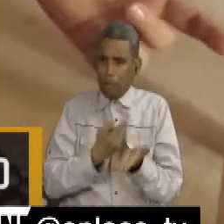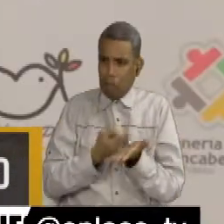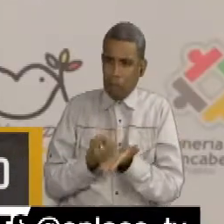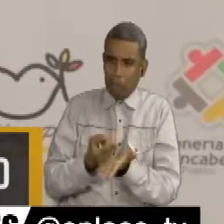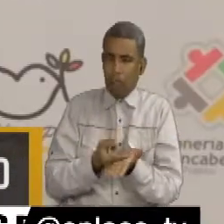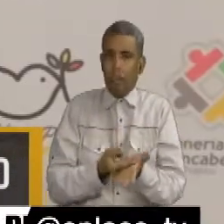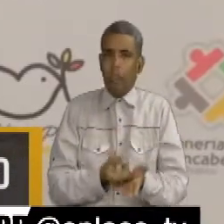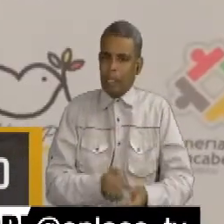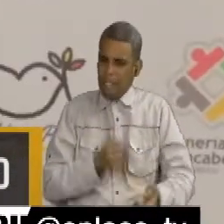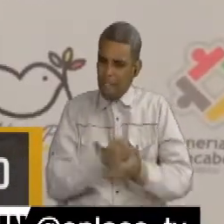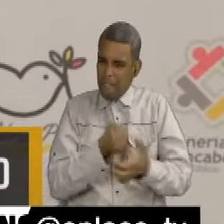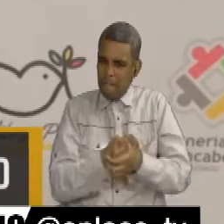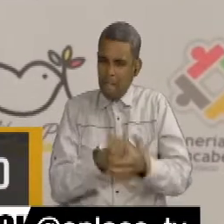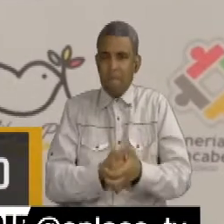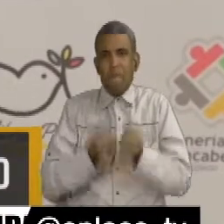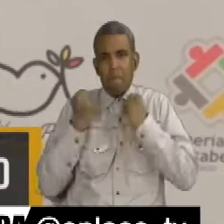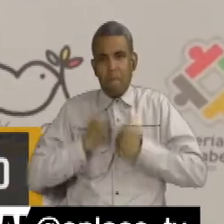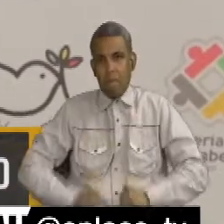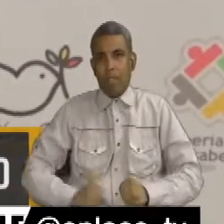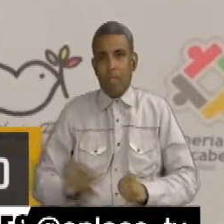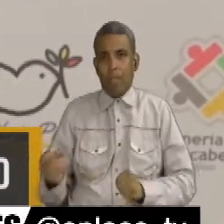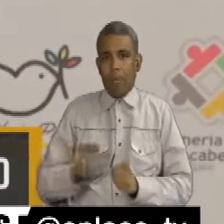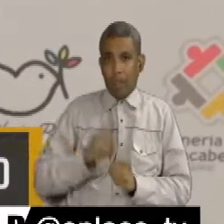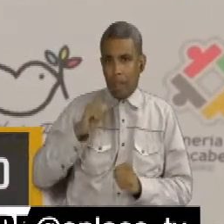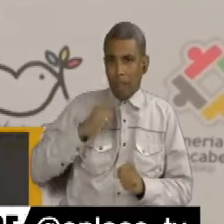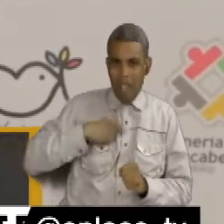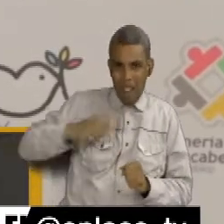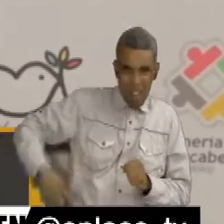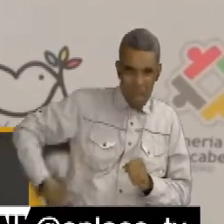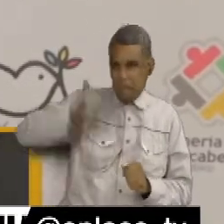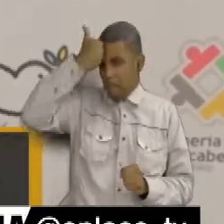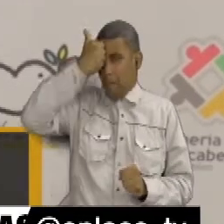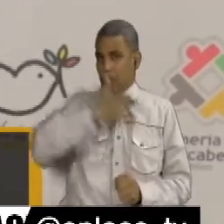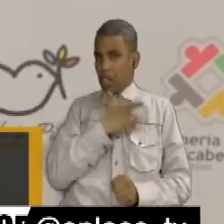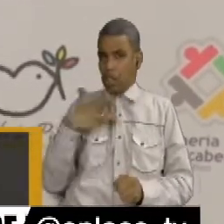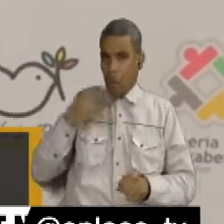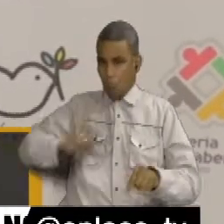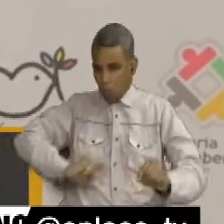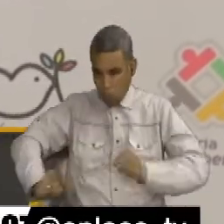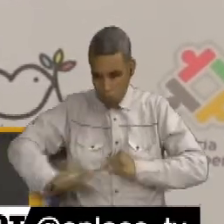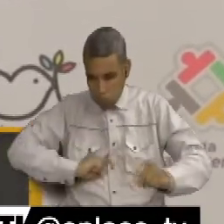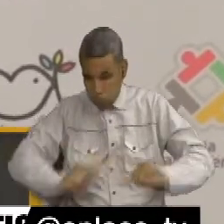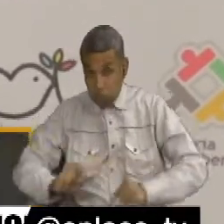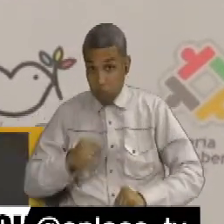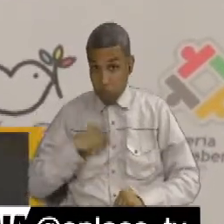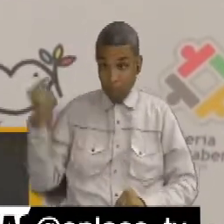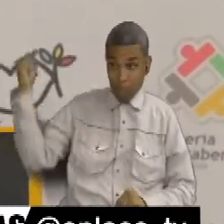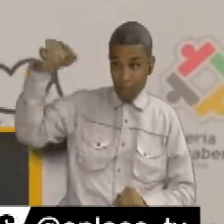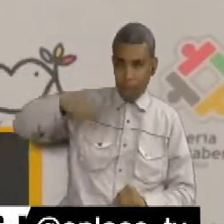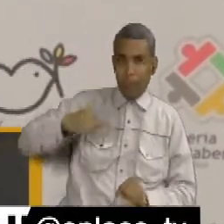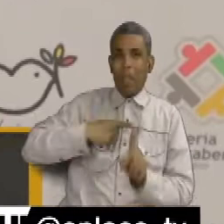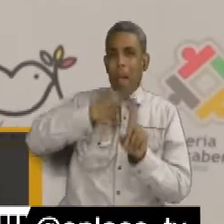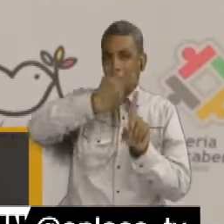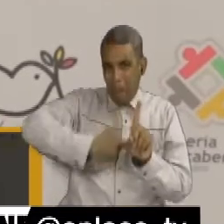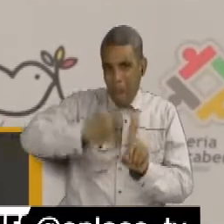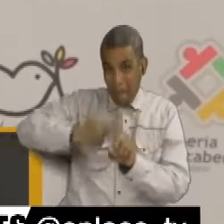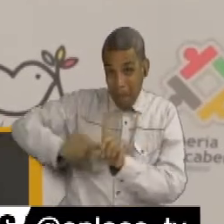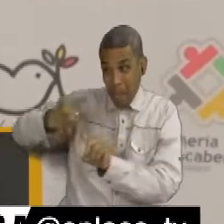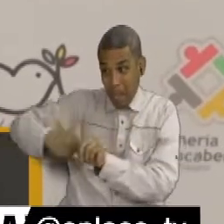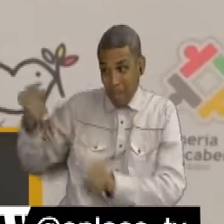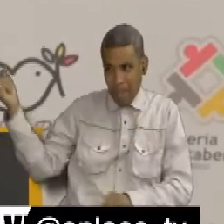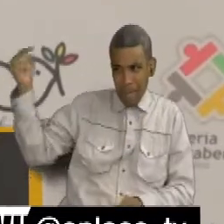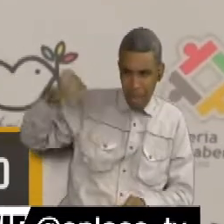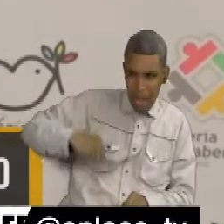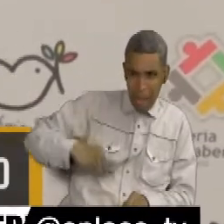trabajaremos incansablemente de la mano con esta entidad que próximamente va a estar aquí en nuestra ciudad una vez al mes, en las instalaciones